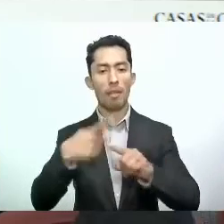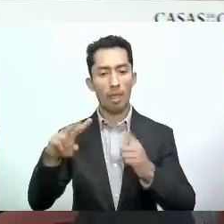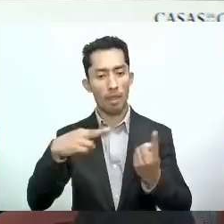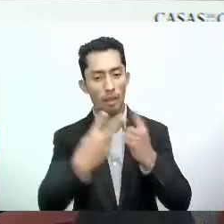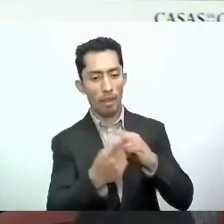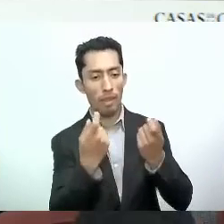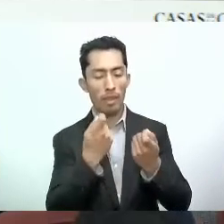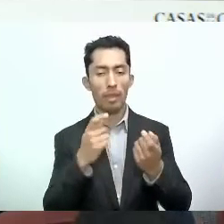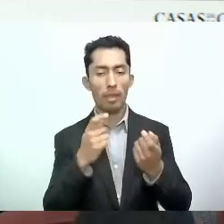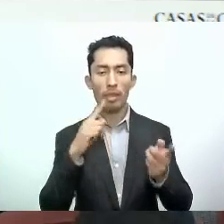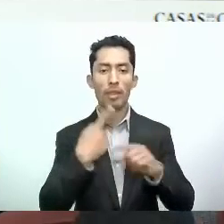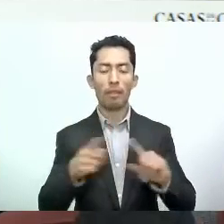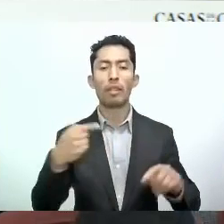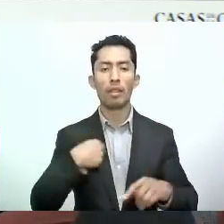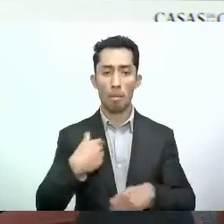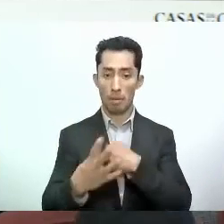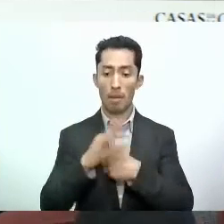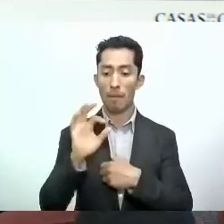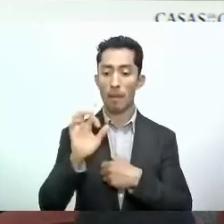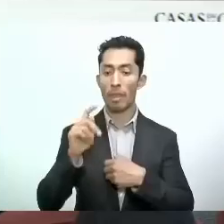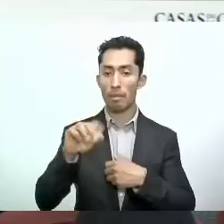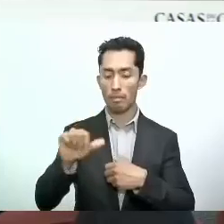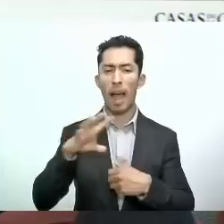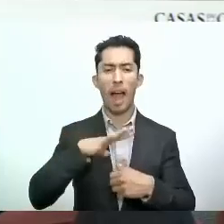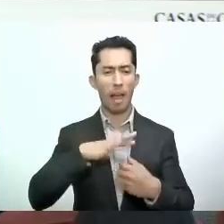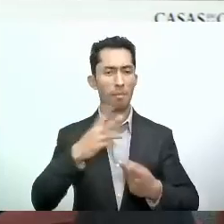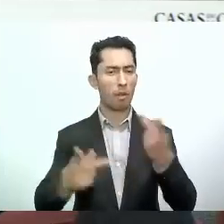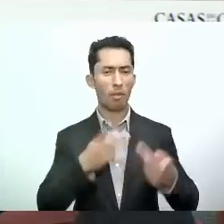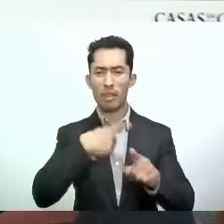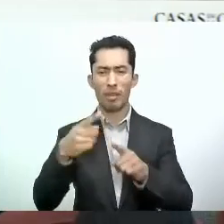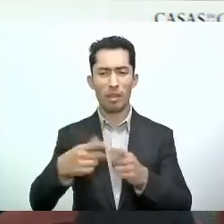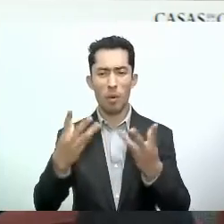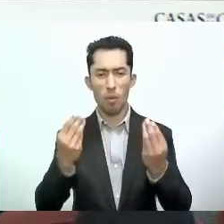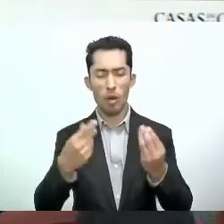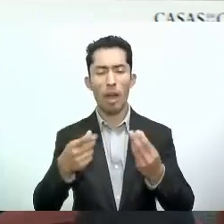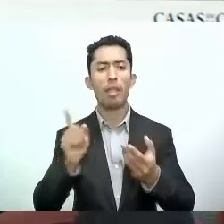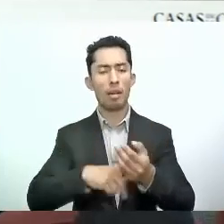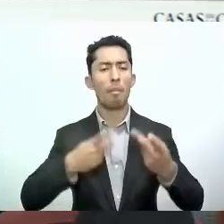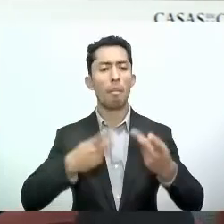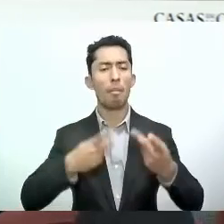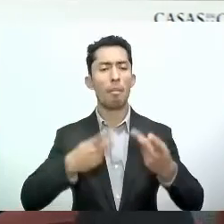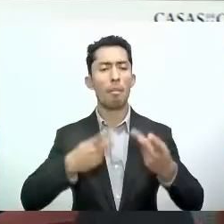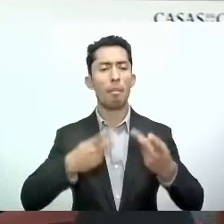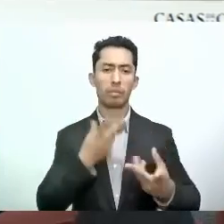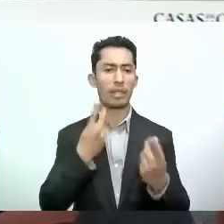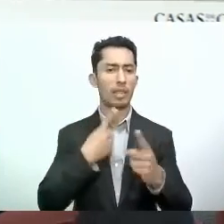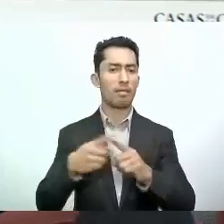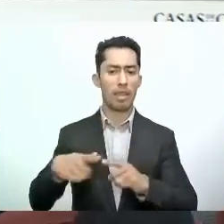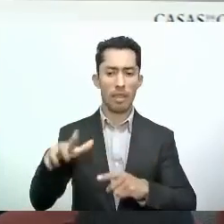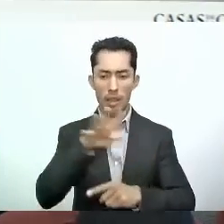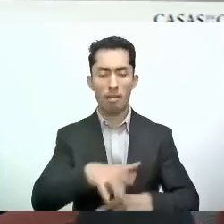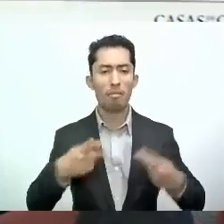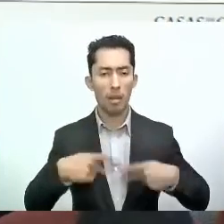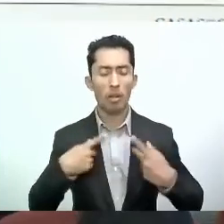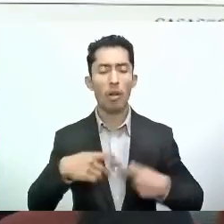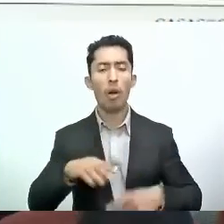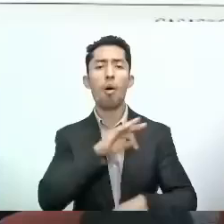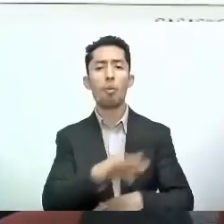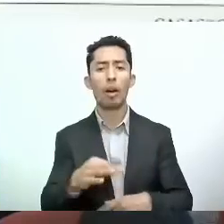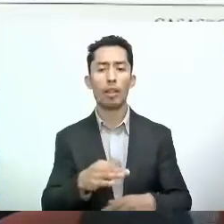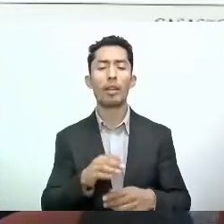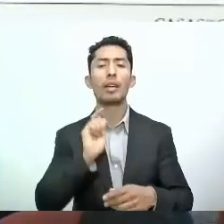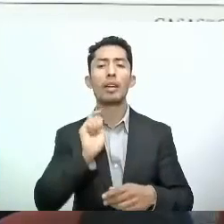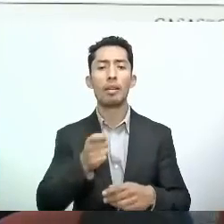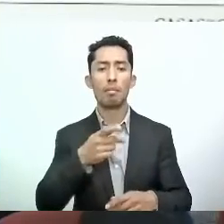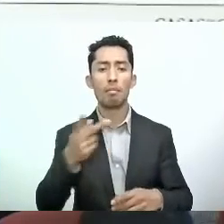permites, Fátima, tenemos varias preguntas del público. Entonces, si pudiéramos hacer bloques de 2